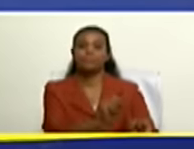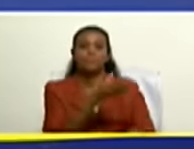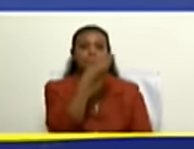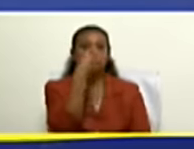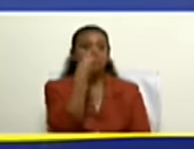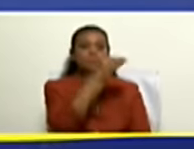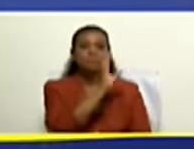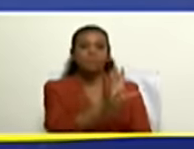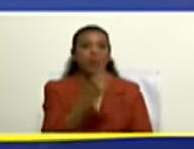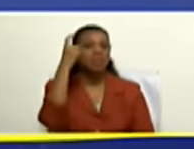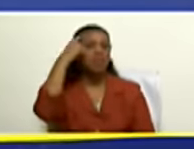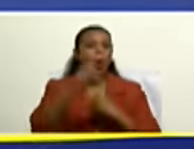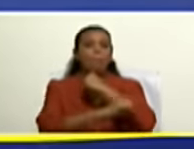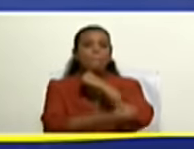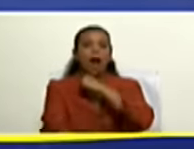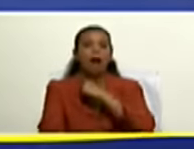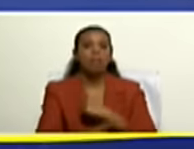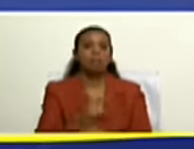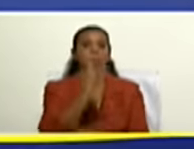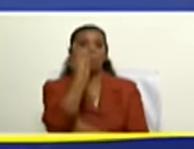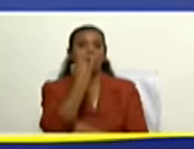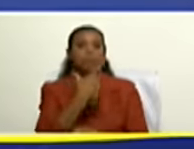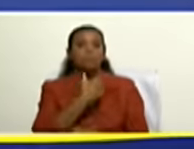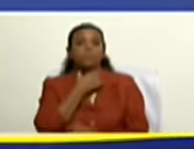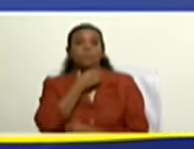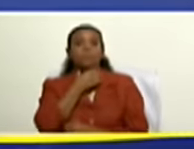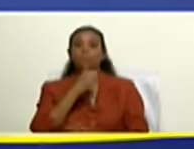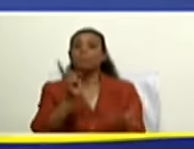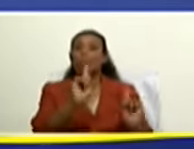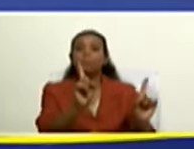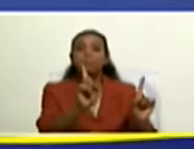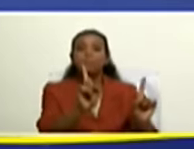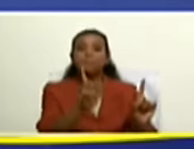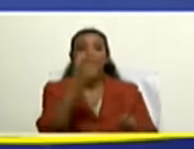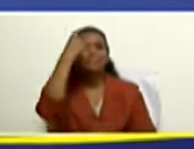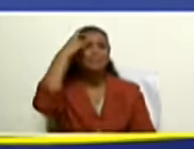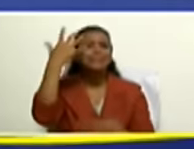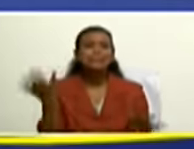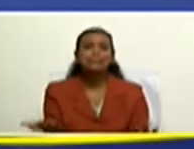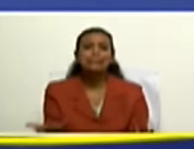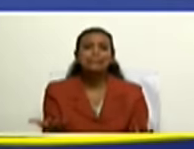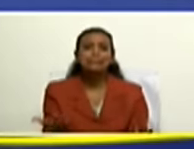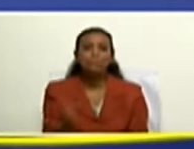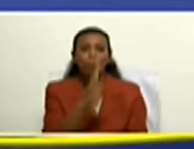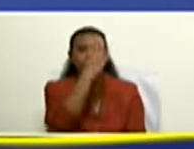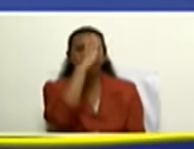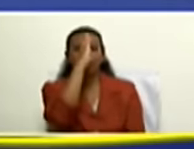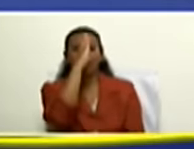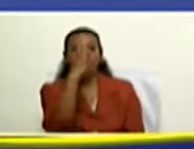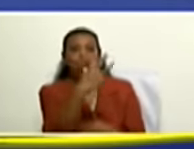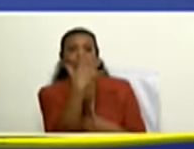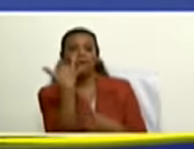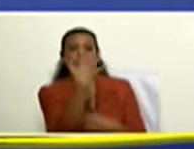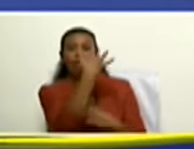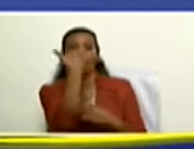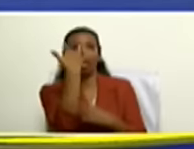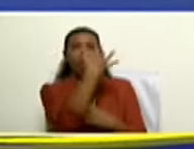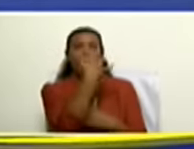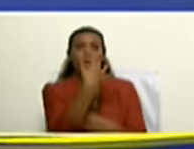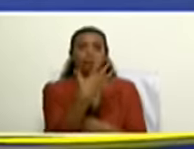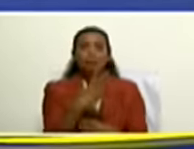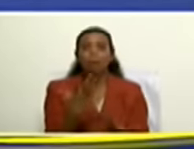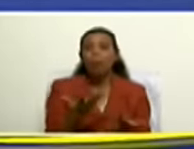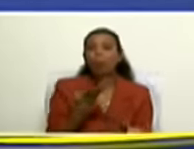Nosotros no nacimos el día de los cobardes. Nosotros no nacimos el día de los dubitativos, de los